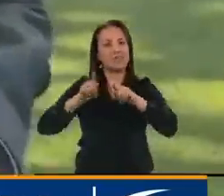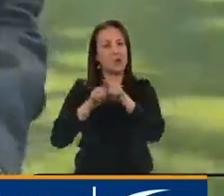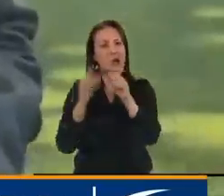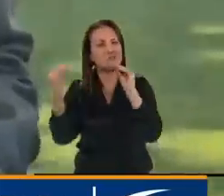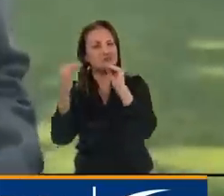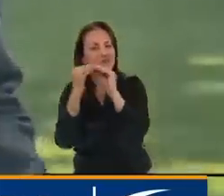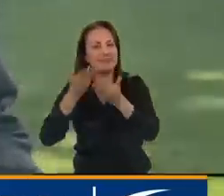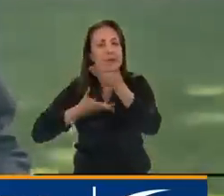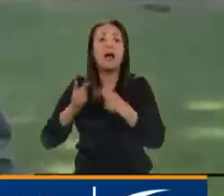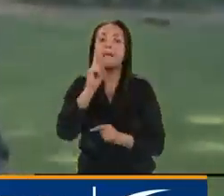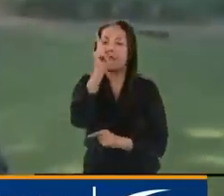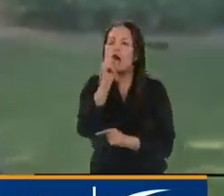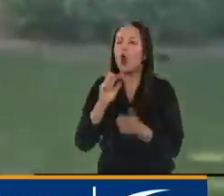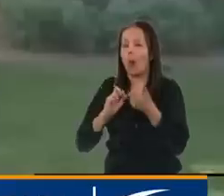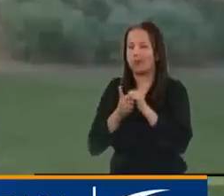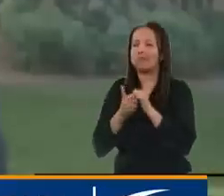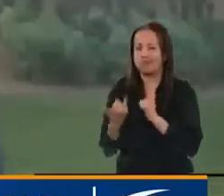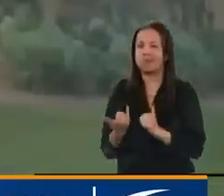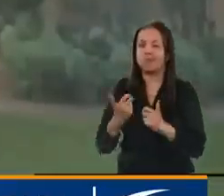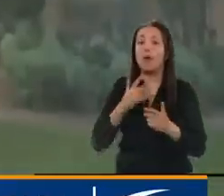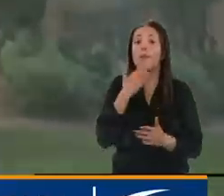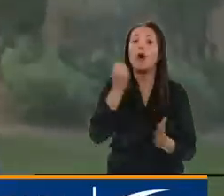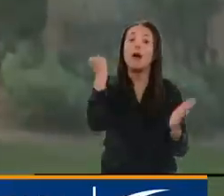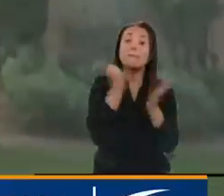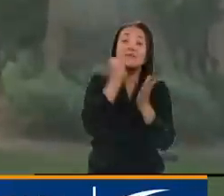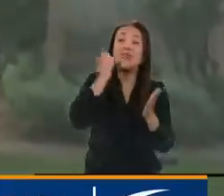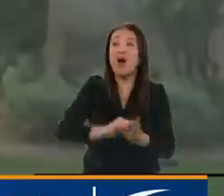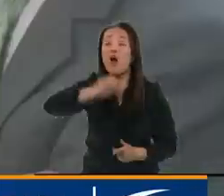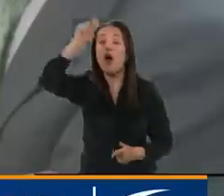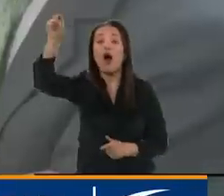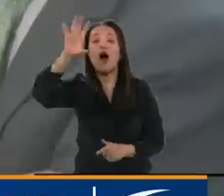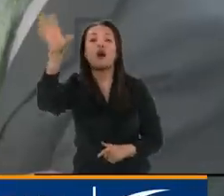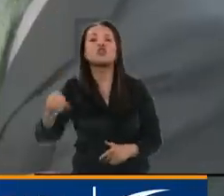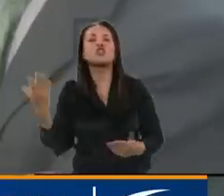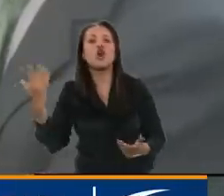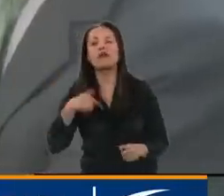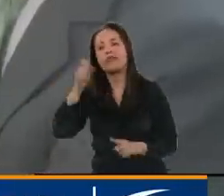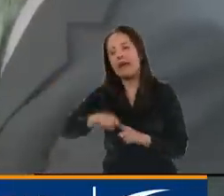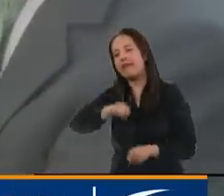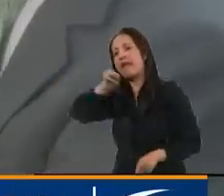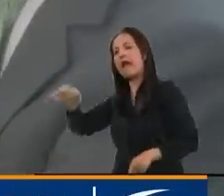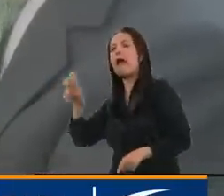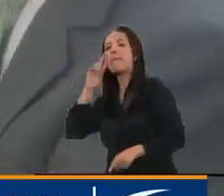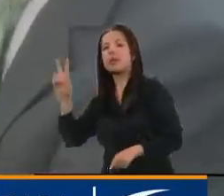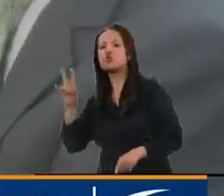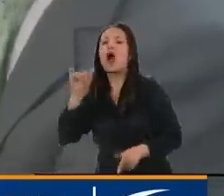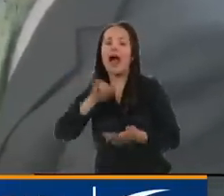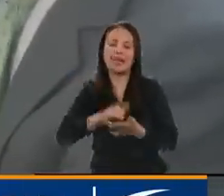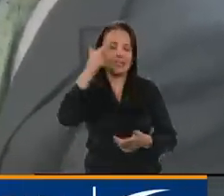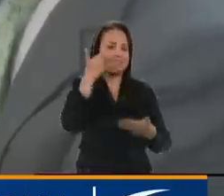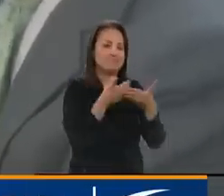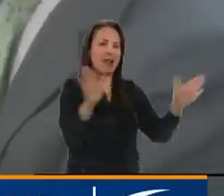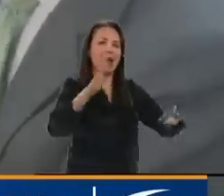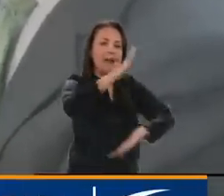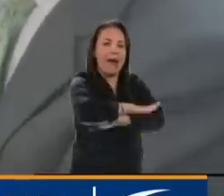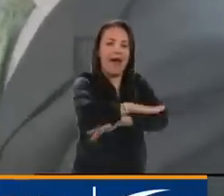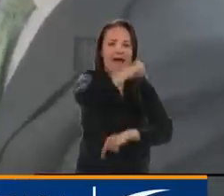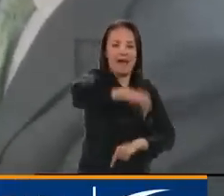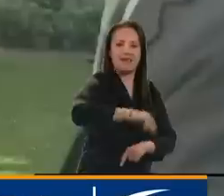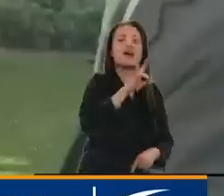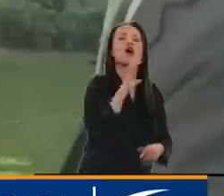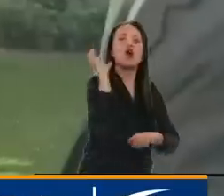dificultades comerciales. Hoy el visado para llegar a Sudáfrica se hace en Venezuela. Por eso abrirán embajada en Colombia. Además,